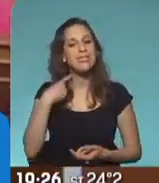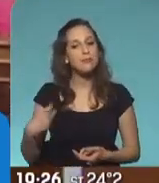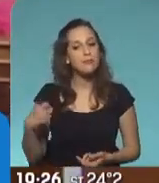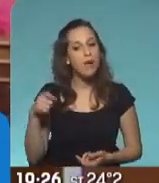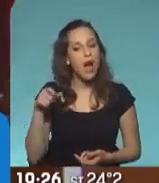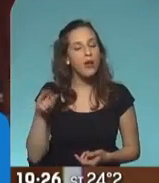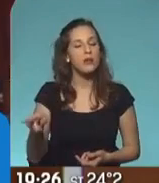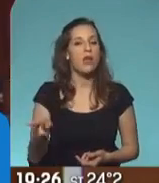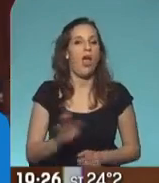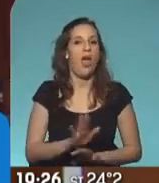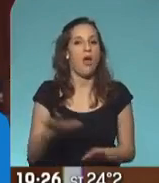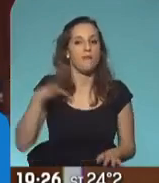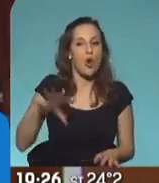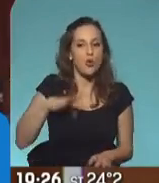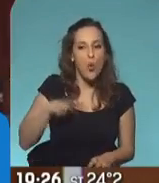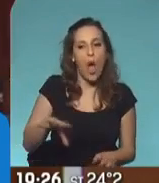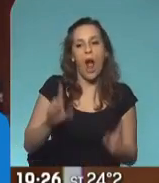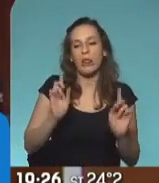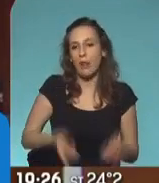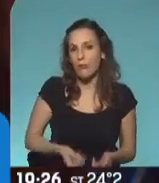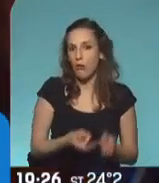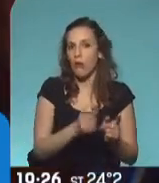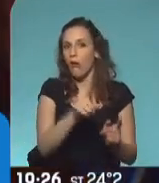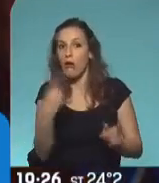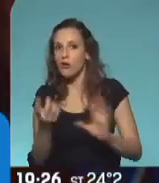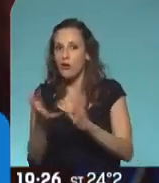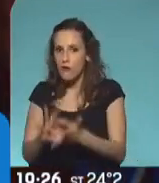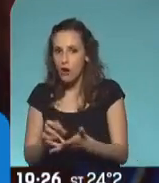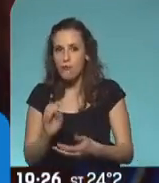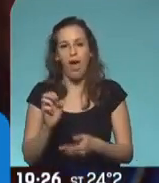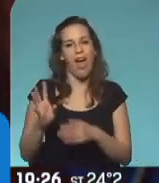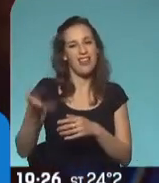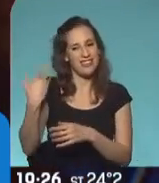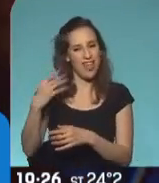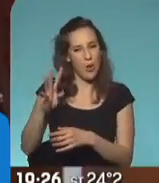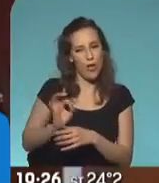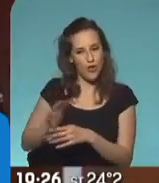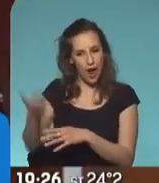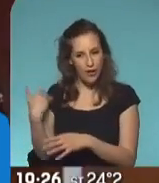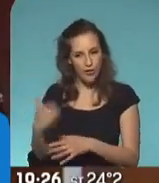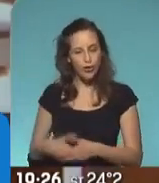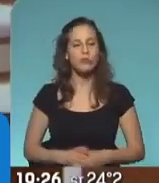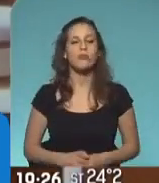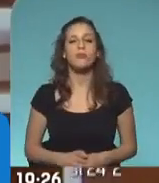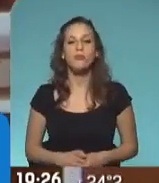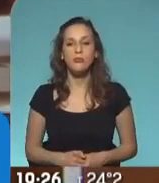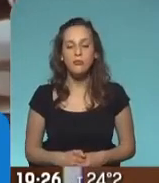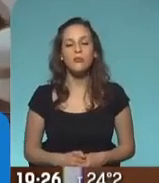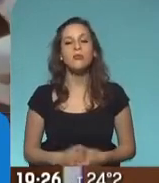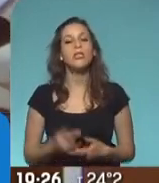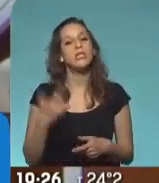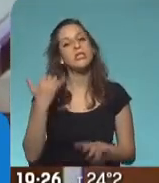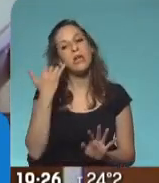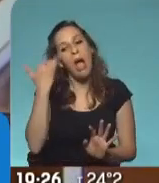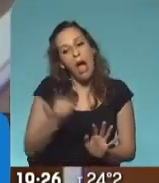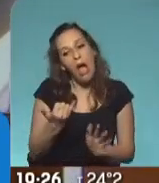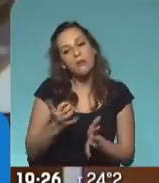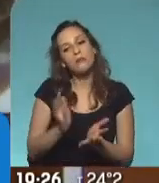esta norma, Portugal también lo hizo a su manera 4 años atrás, y da una respuesta